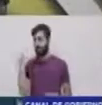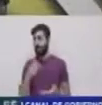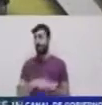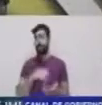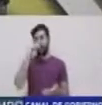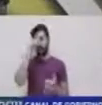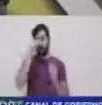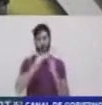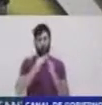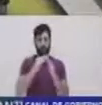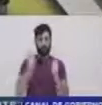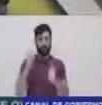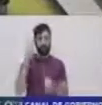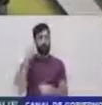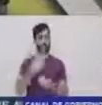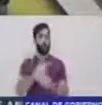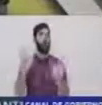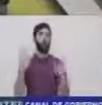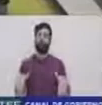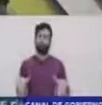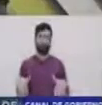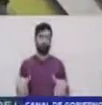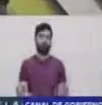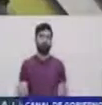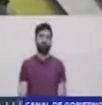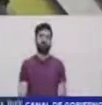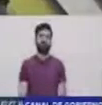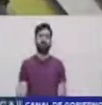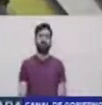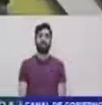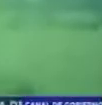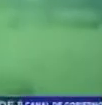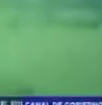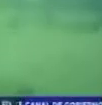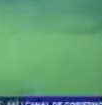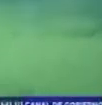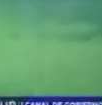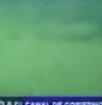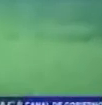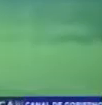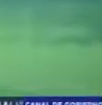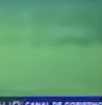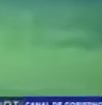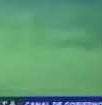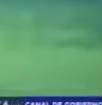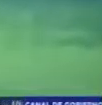como Aprendo en Casa Guate. Y recuerden que Guatemala no se detiene.